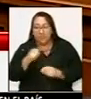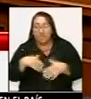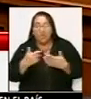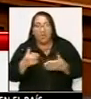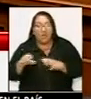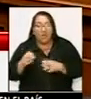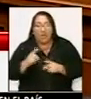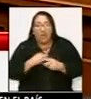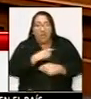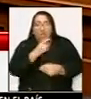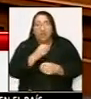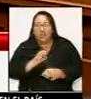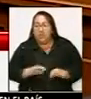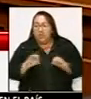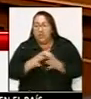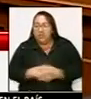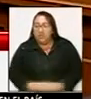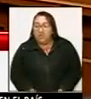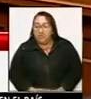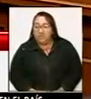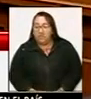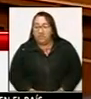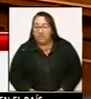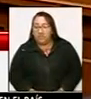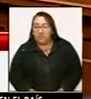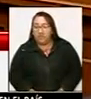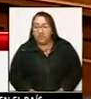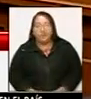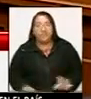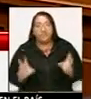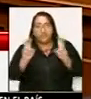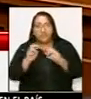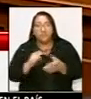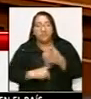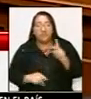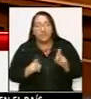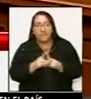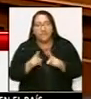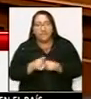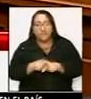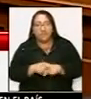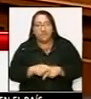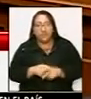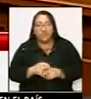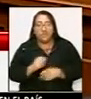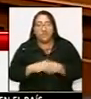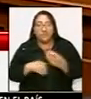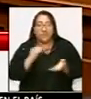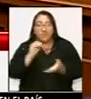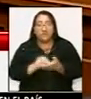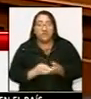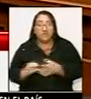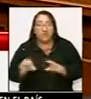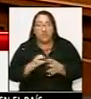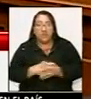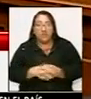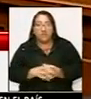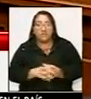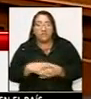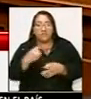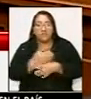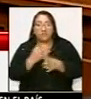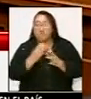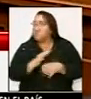podemos hacer un esfuerzo mayor, porque sin tener la evaluación que también le animo a que hagamos,